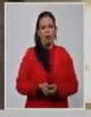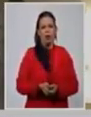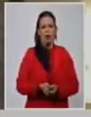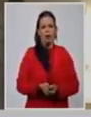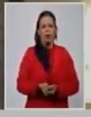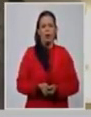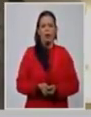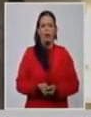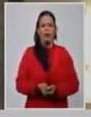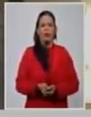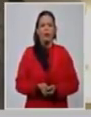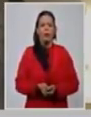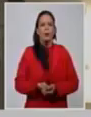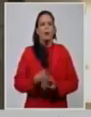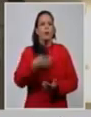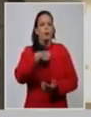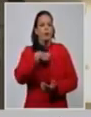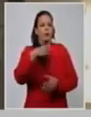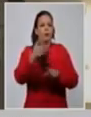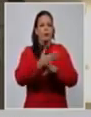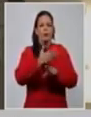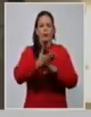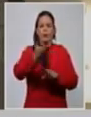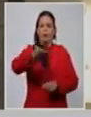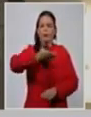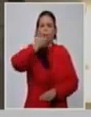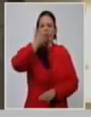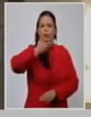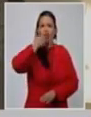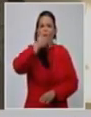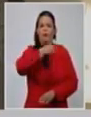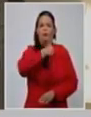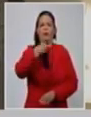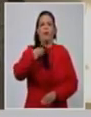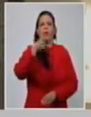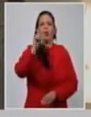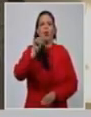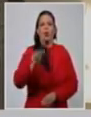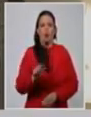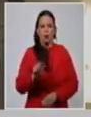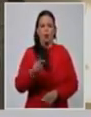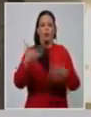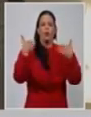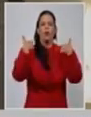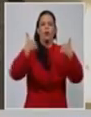respecto, tenemos declaraciones exclusivas de la doctora Lindenice Santeiro Pérez, quien es